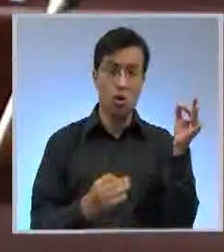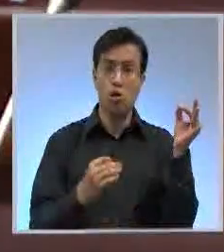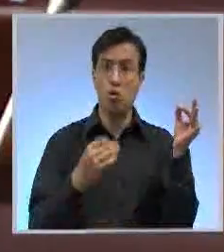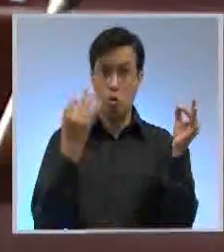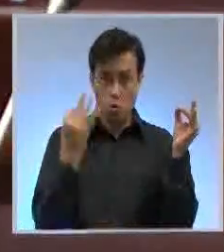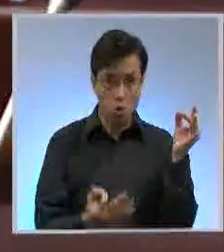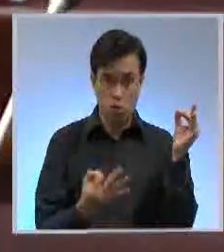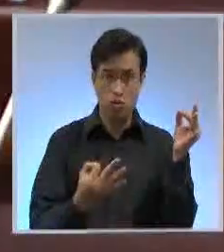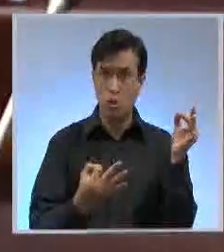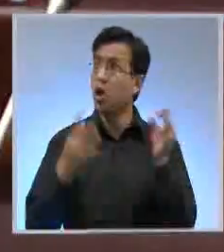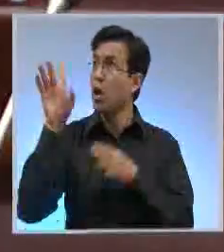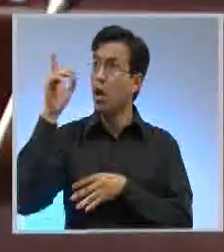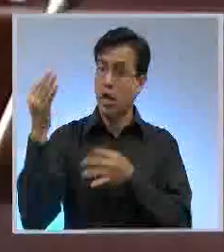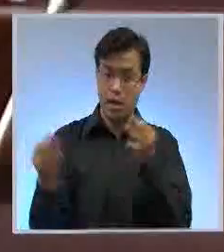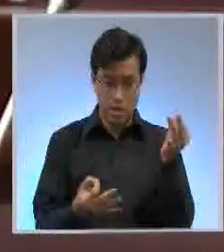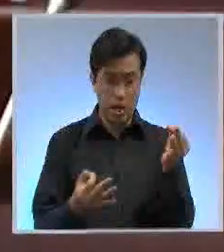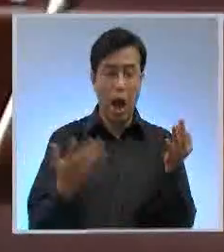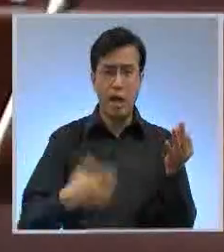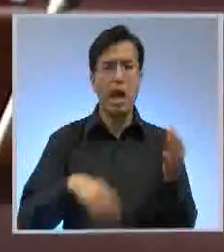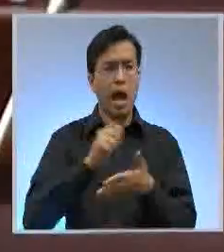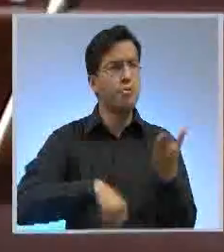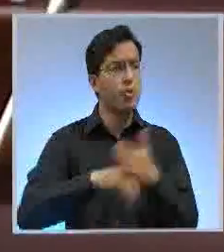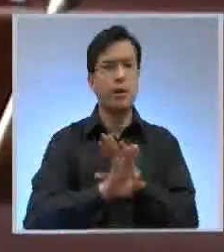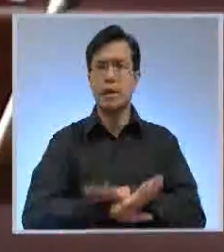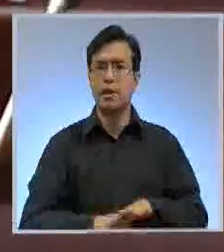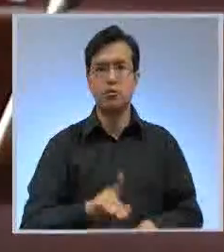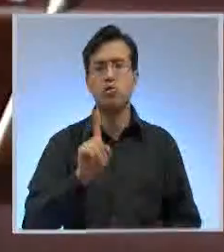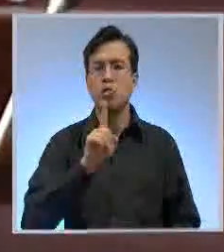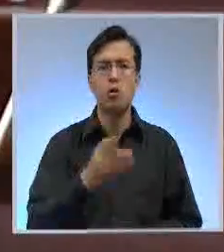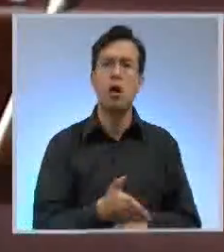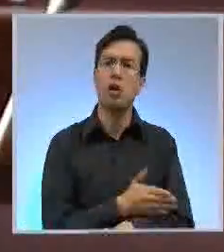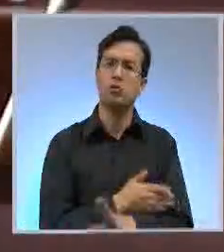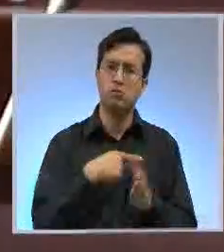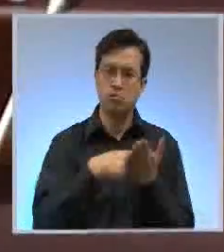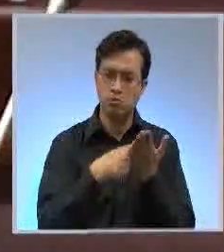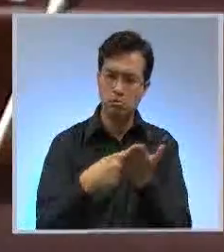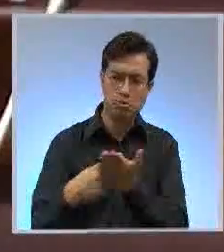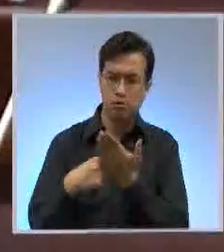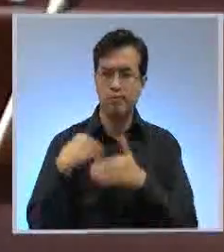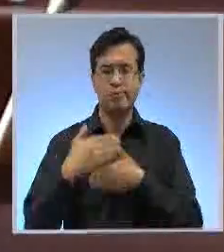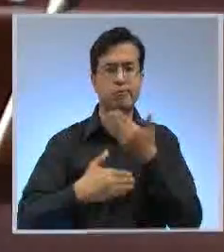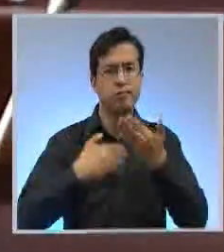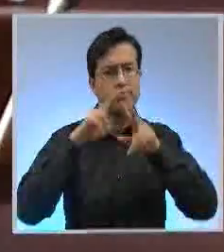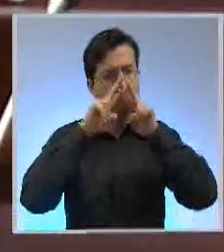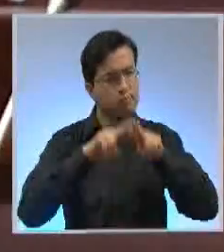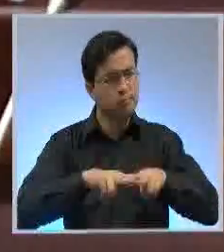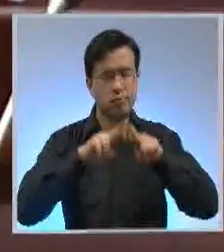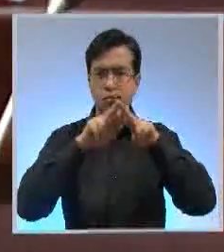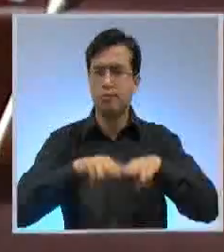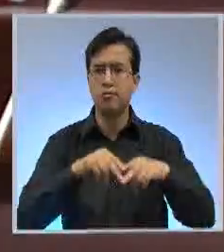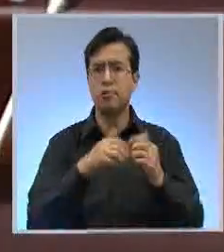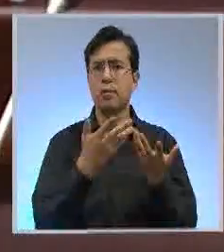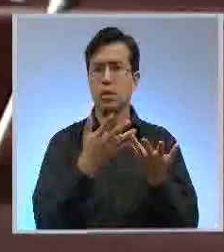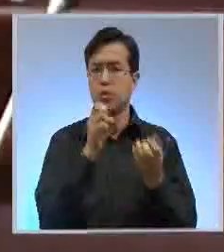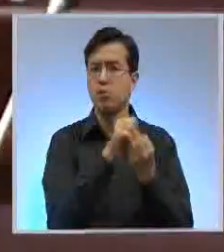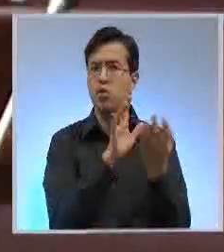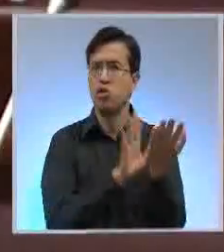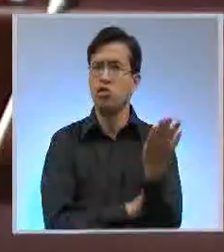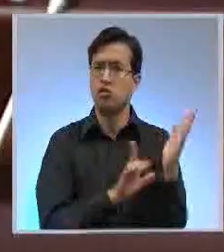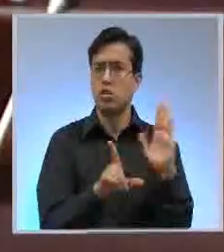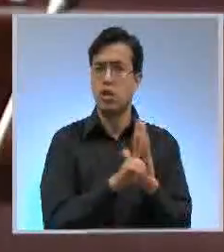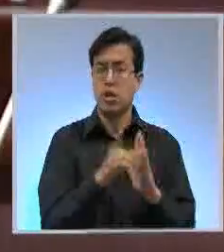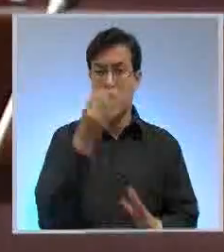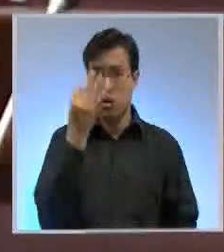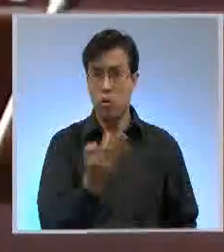sociales que a lo largo de esta semana se han manifestado en contra justamente del contenido de este proyecto. Bueno, yo creo que ahí es importante manifestar que esa es